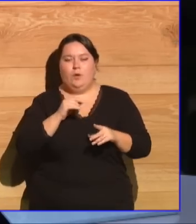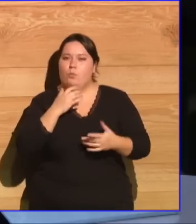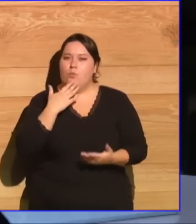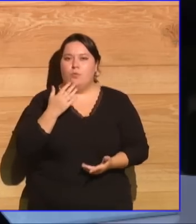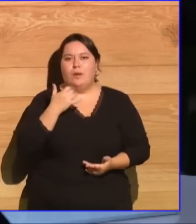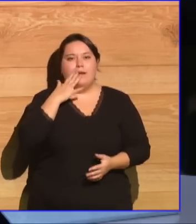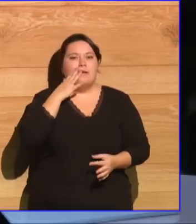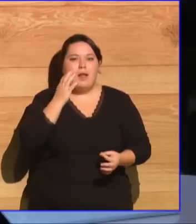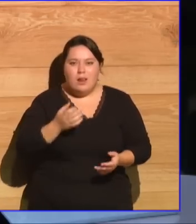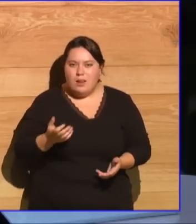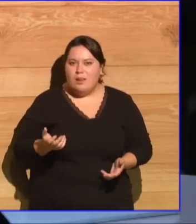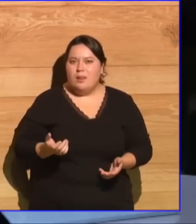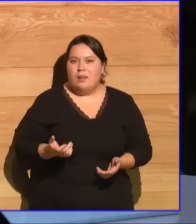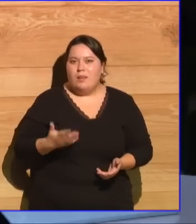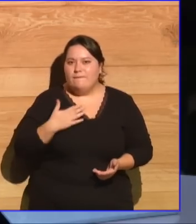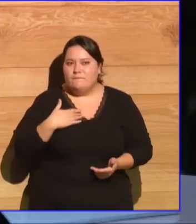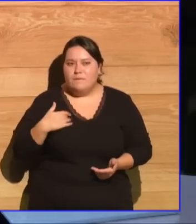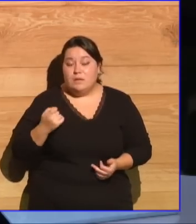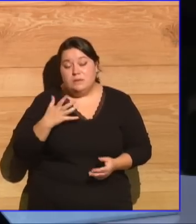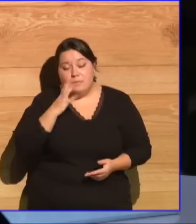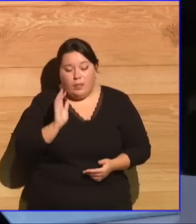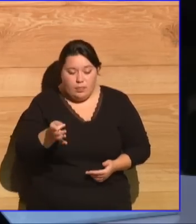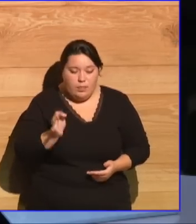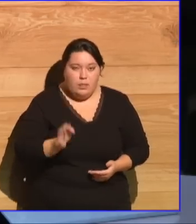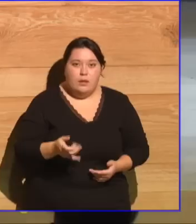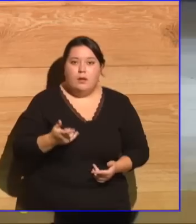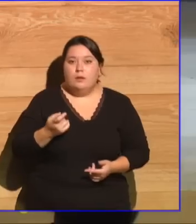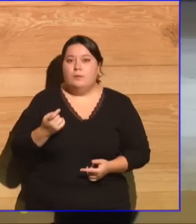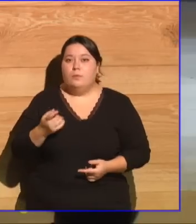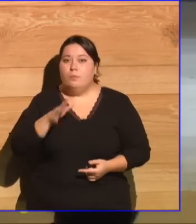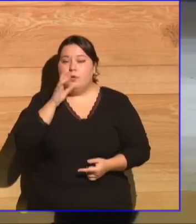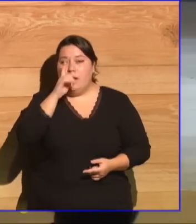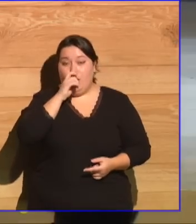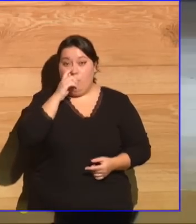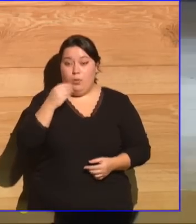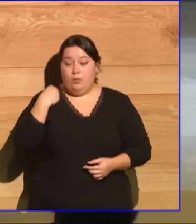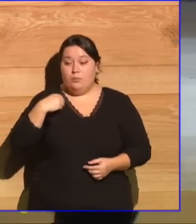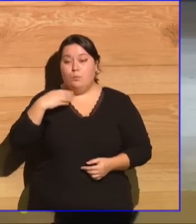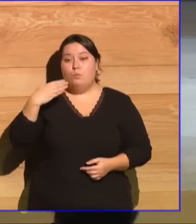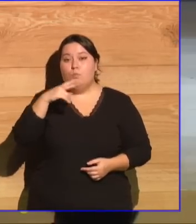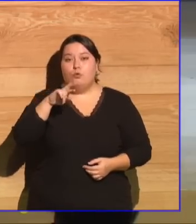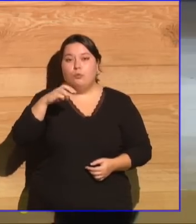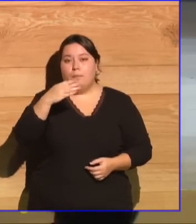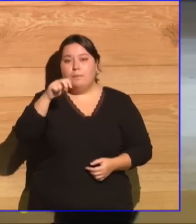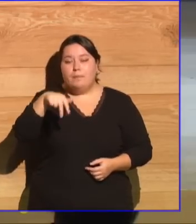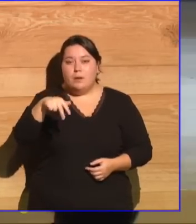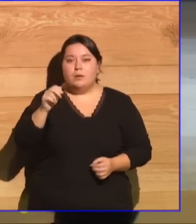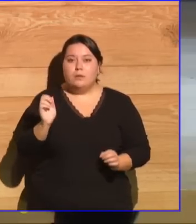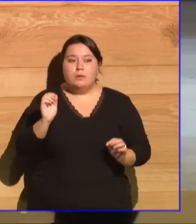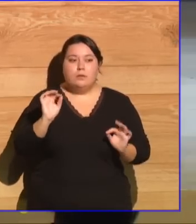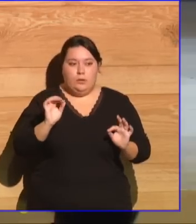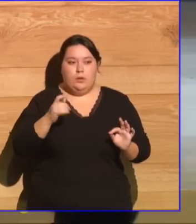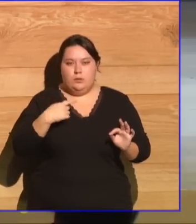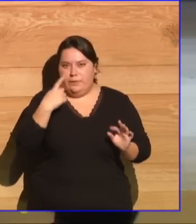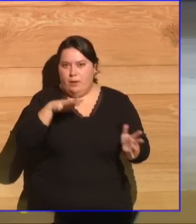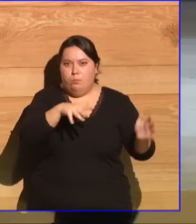más real. Lo cual en realidad es cierto, entre otras cosas porque son los propios recuerdos de Boorman y los supo plasmar